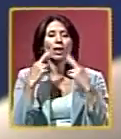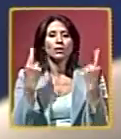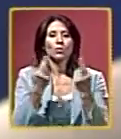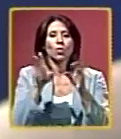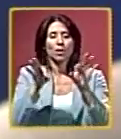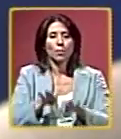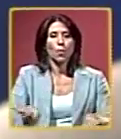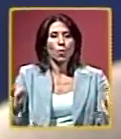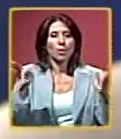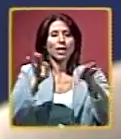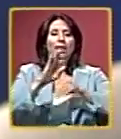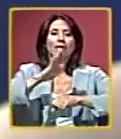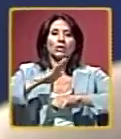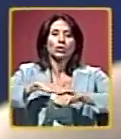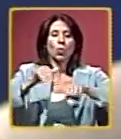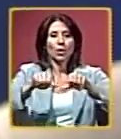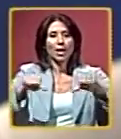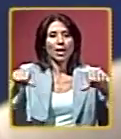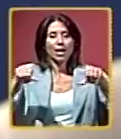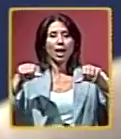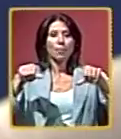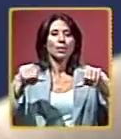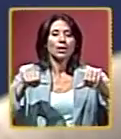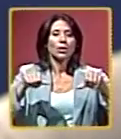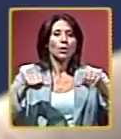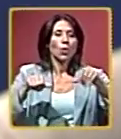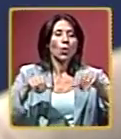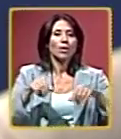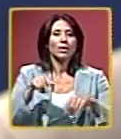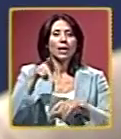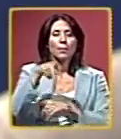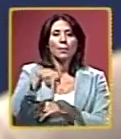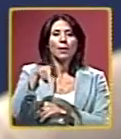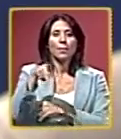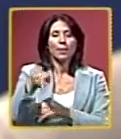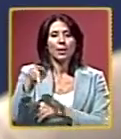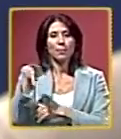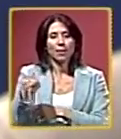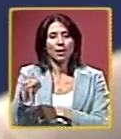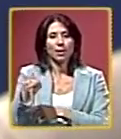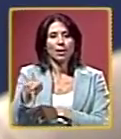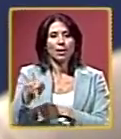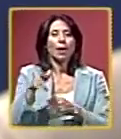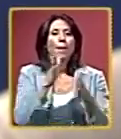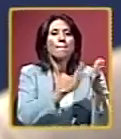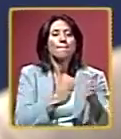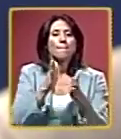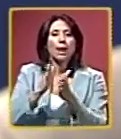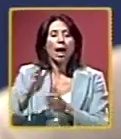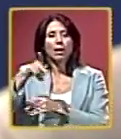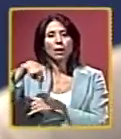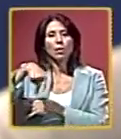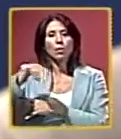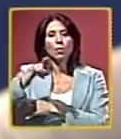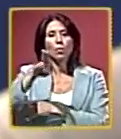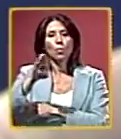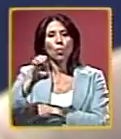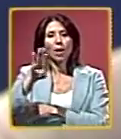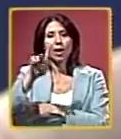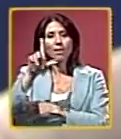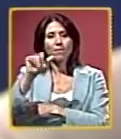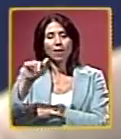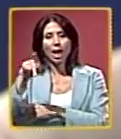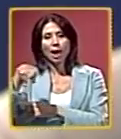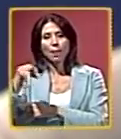importante sobre el ámbito del PPP del Plan Puebla-Panamá, que